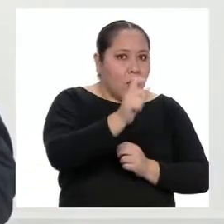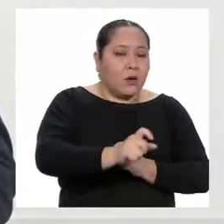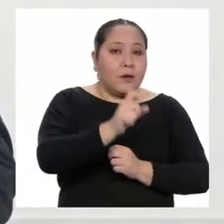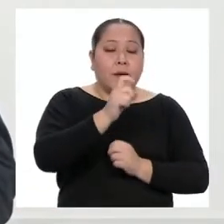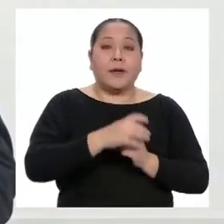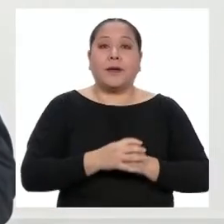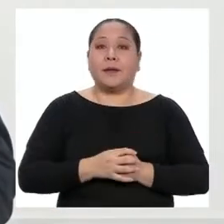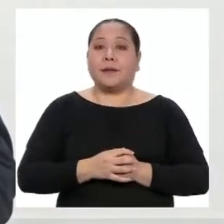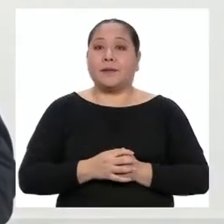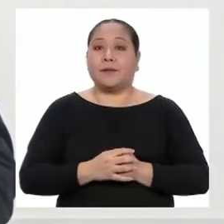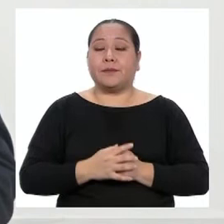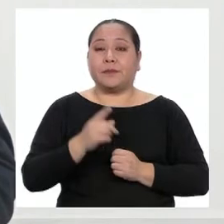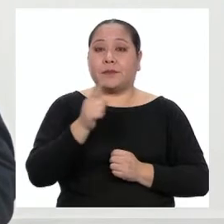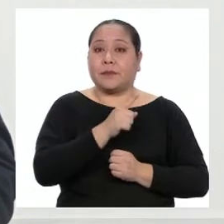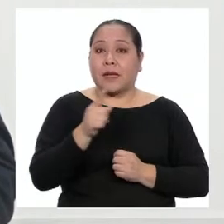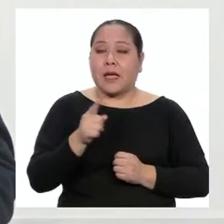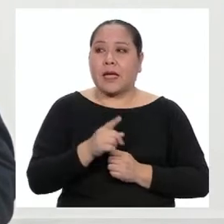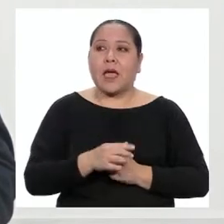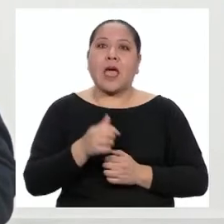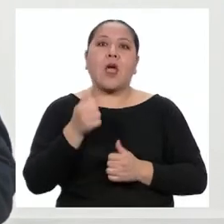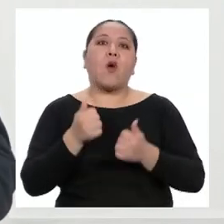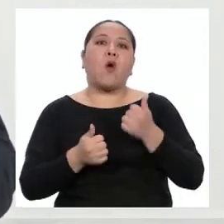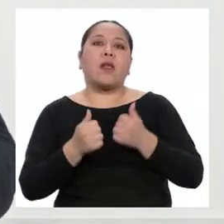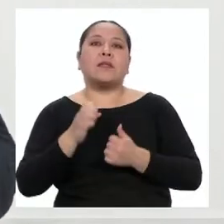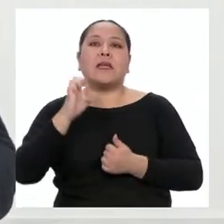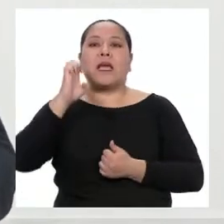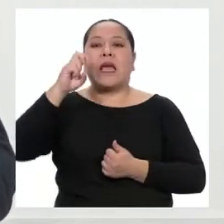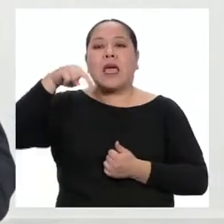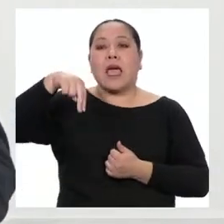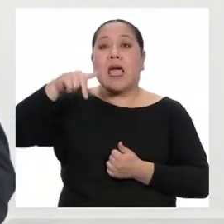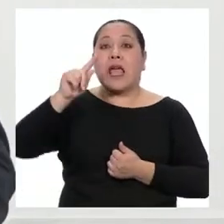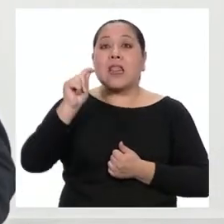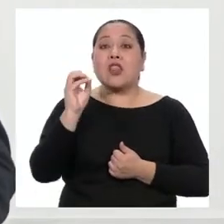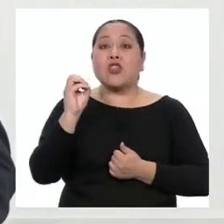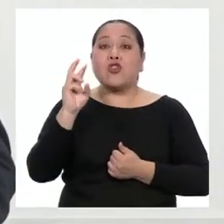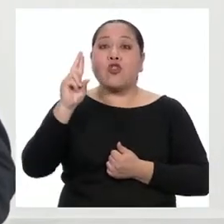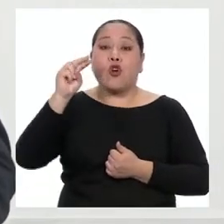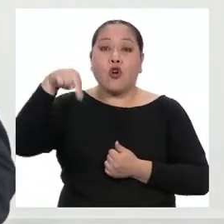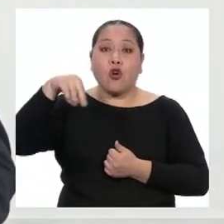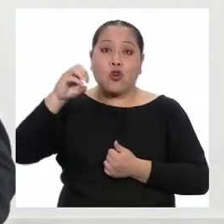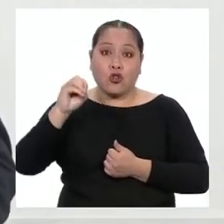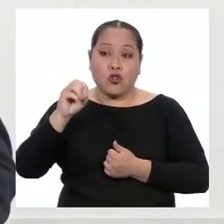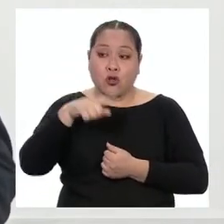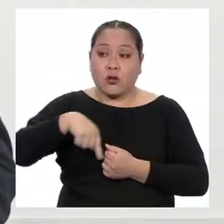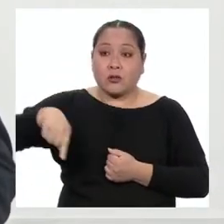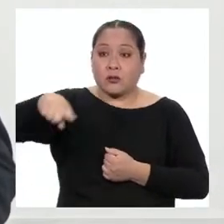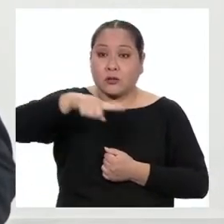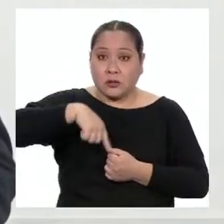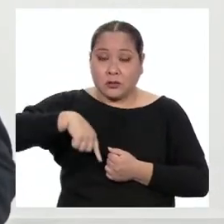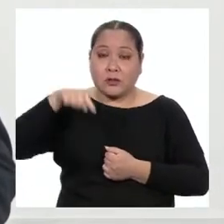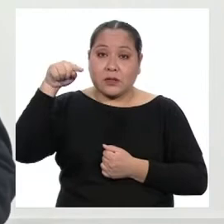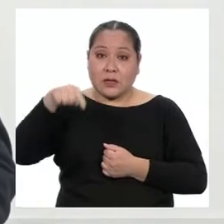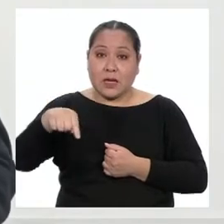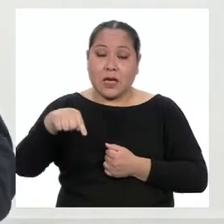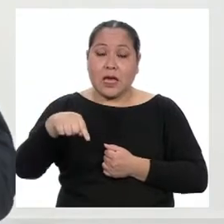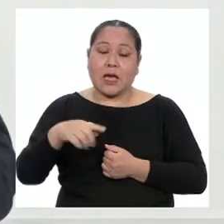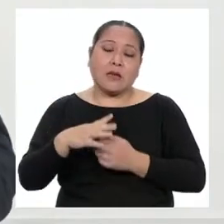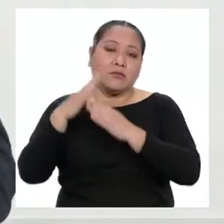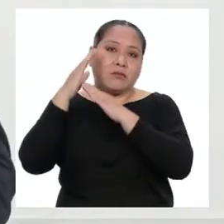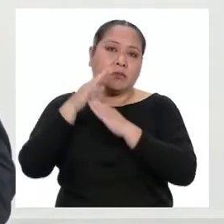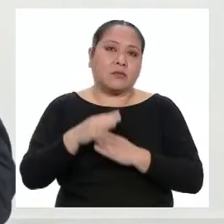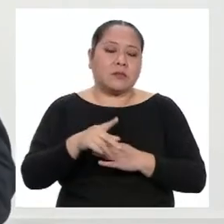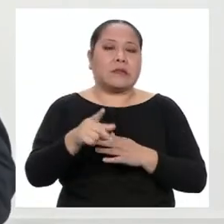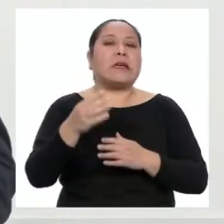sería entorno que cause discriminación. Y también vamos a tener respuestas dicotómicas, es decir,